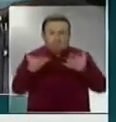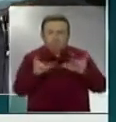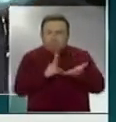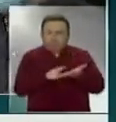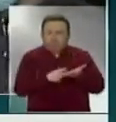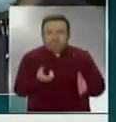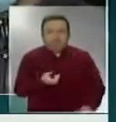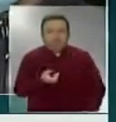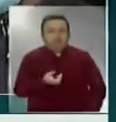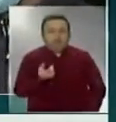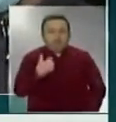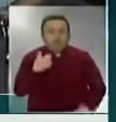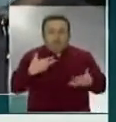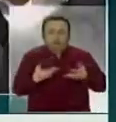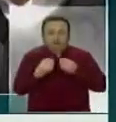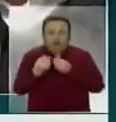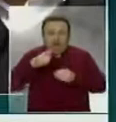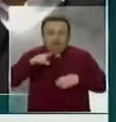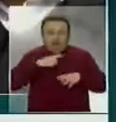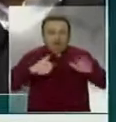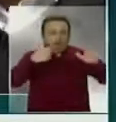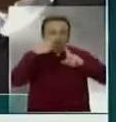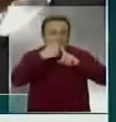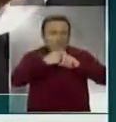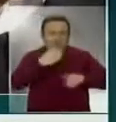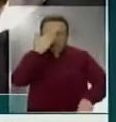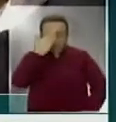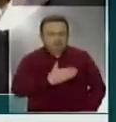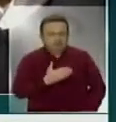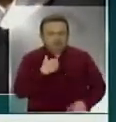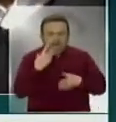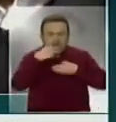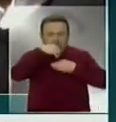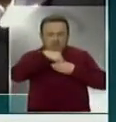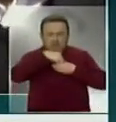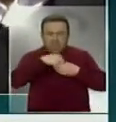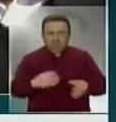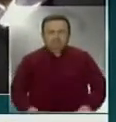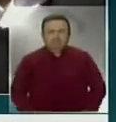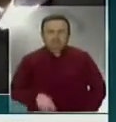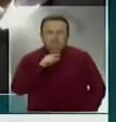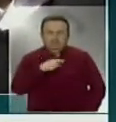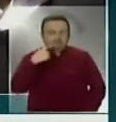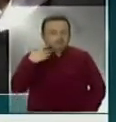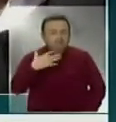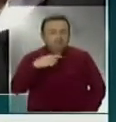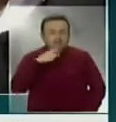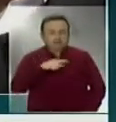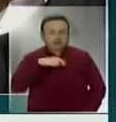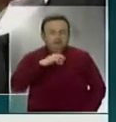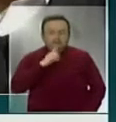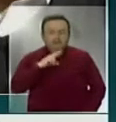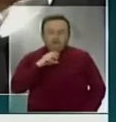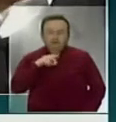realmente nos da bienestar a muchos. 6 meses horribles, terribles, aunque lo importante es que el Patronato